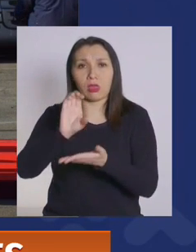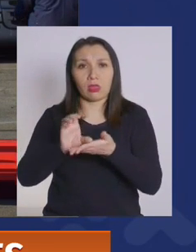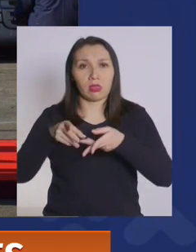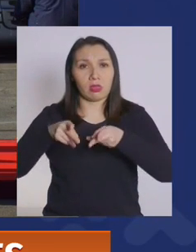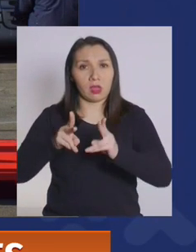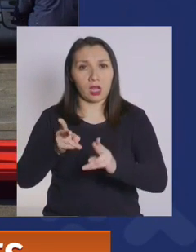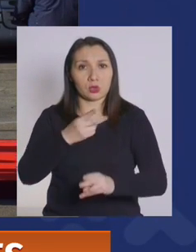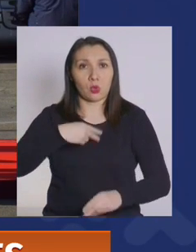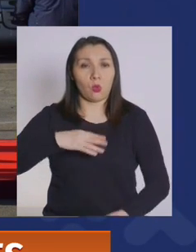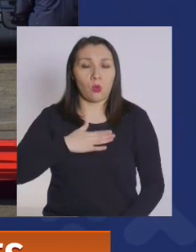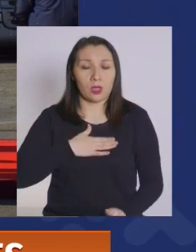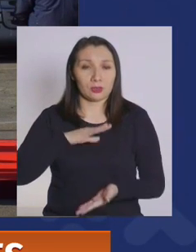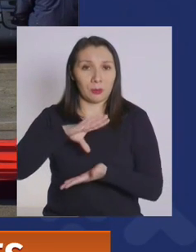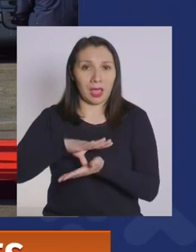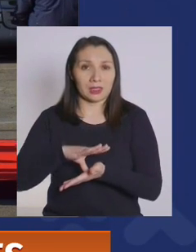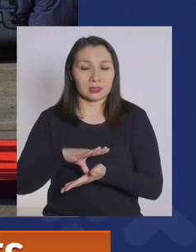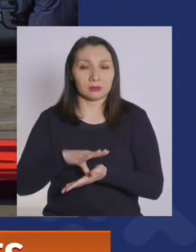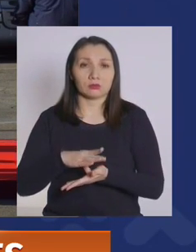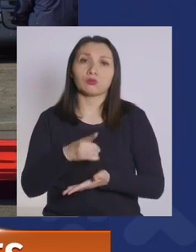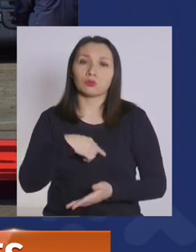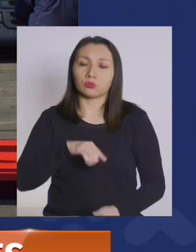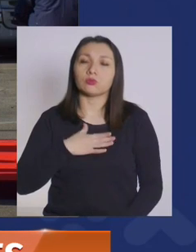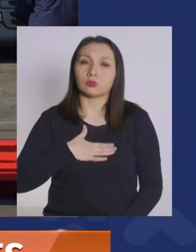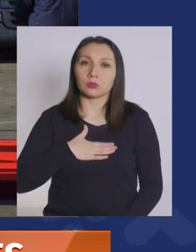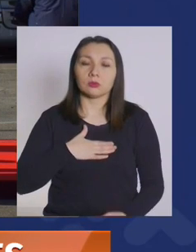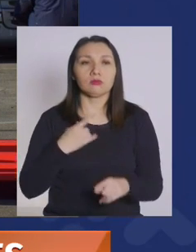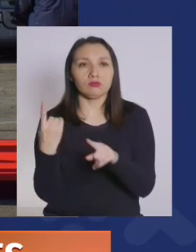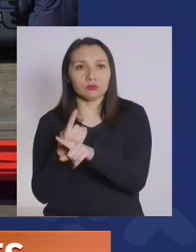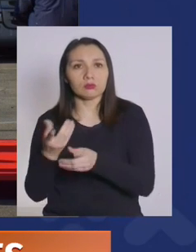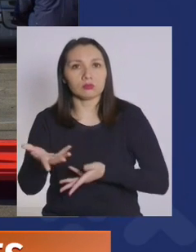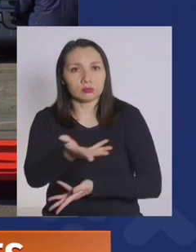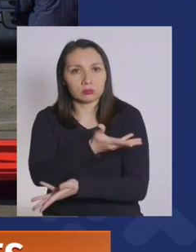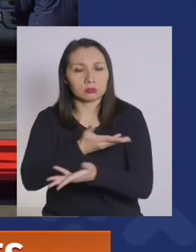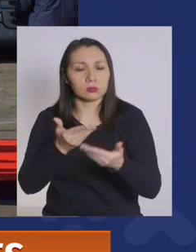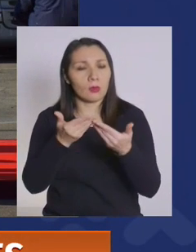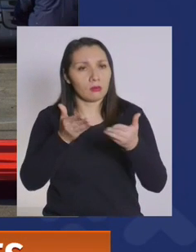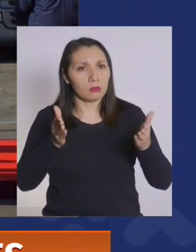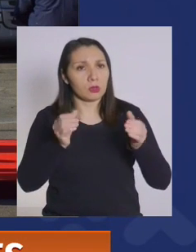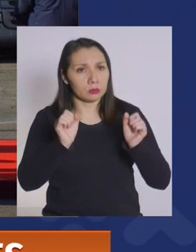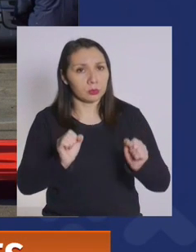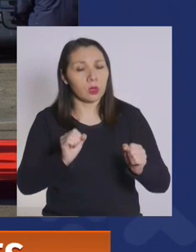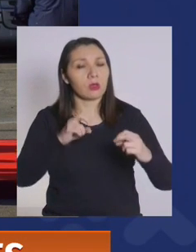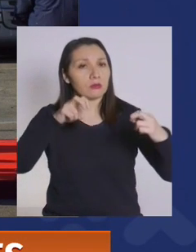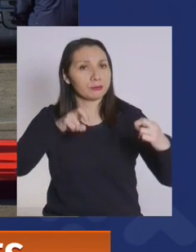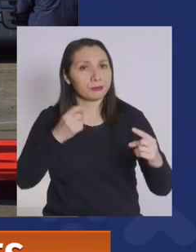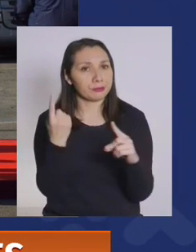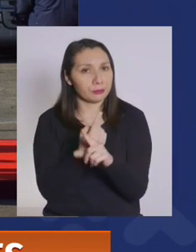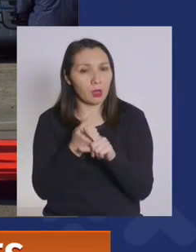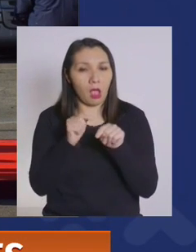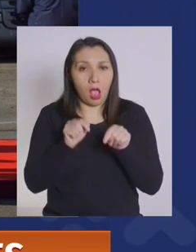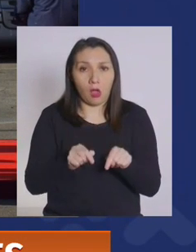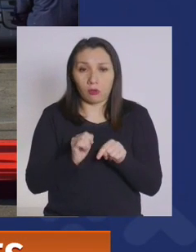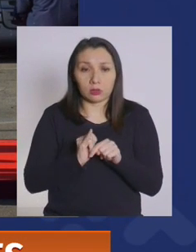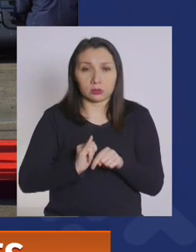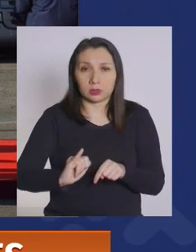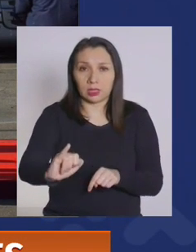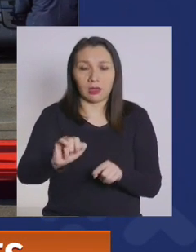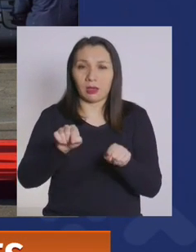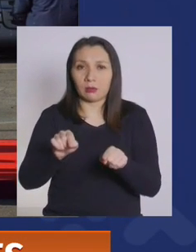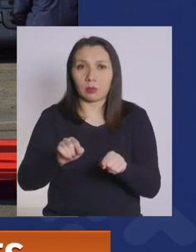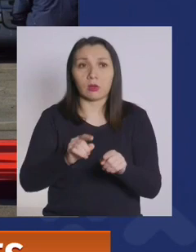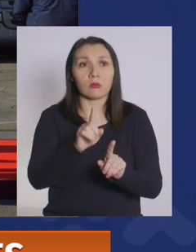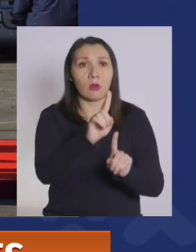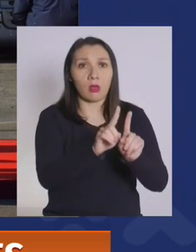es el nuestro. Estamos dispuestos al diálogo, abiertos al diálogo, hoy y siempre, con